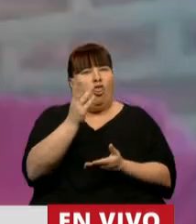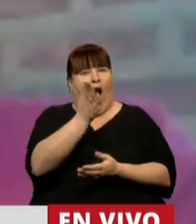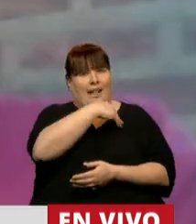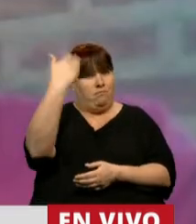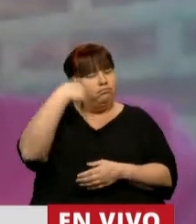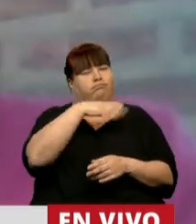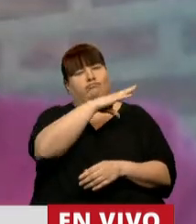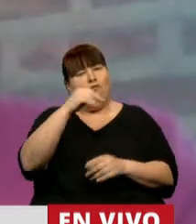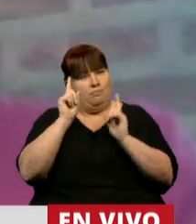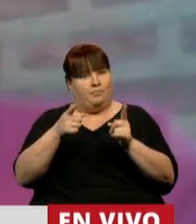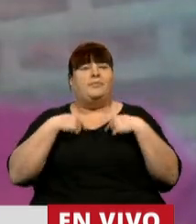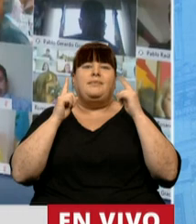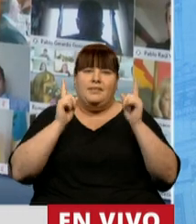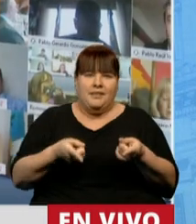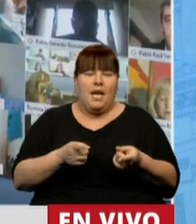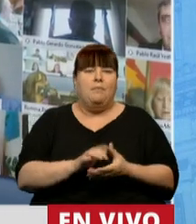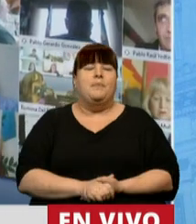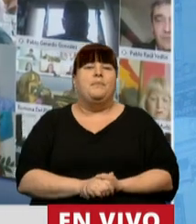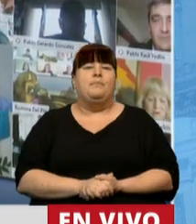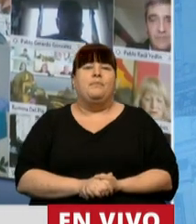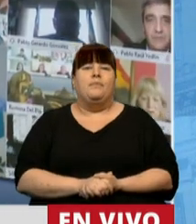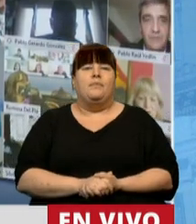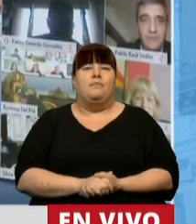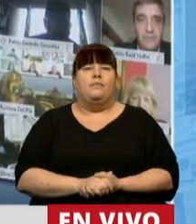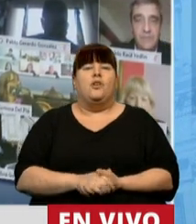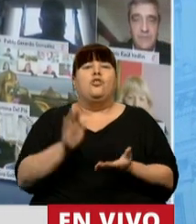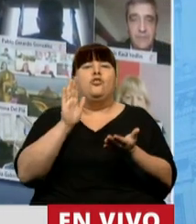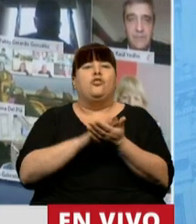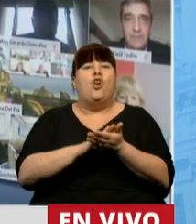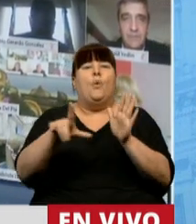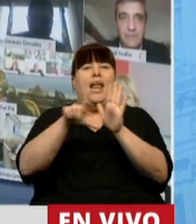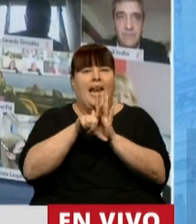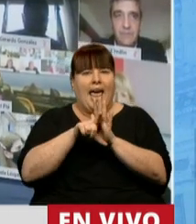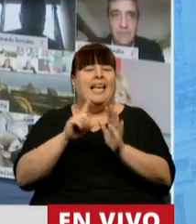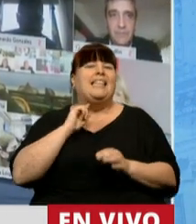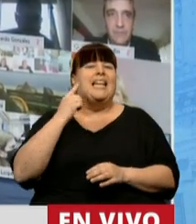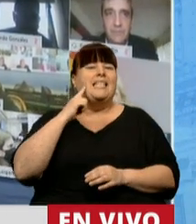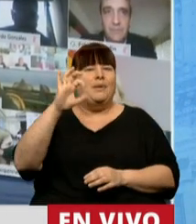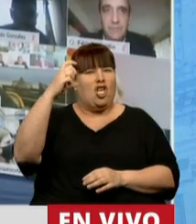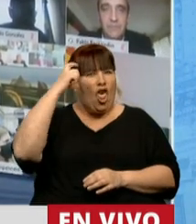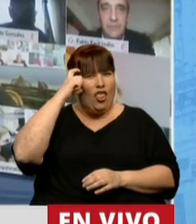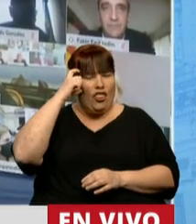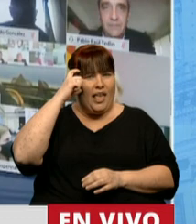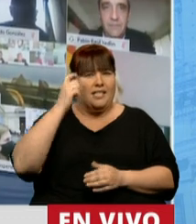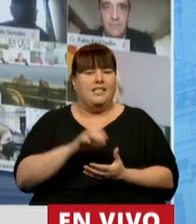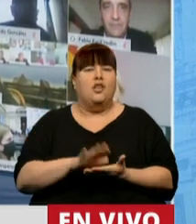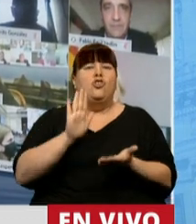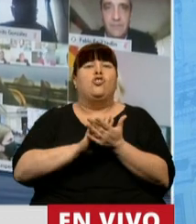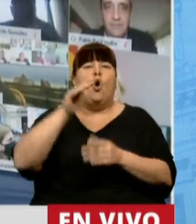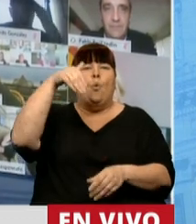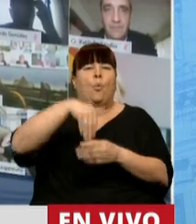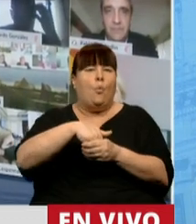opinantes y quiero sumar consolidó con la ley 1310 de el